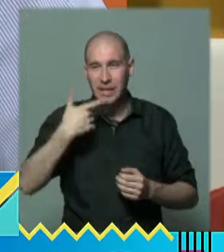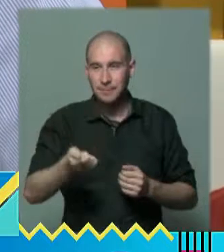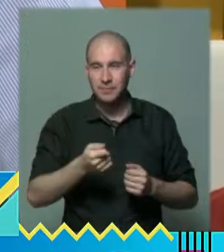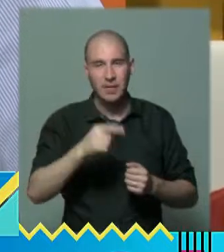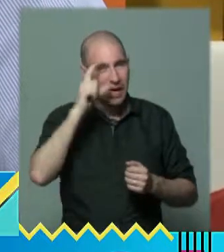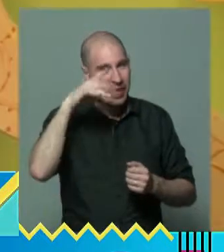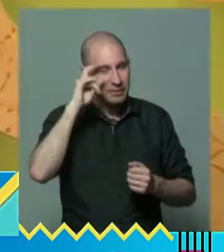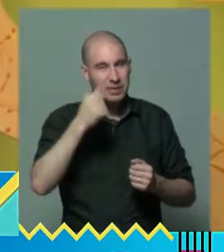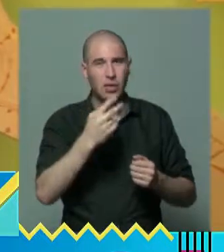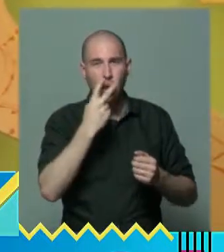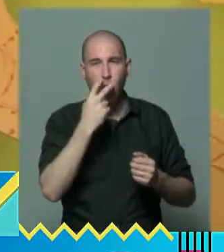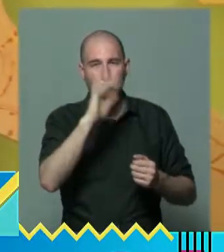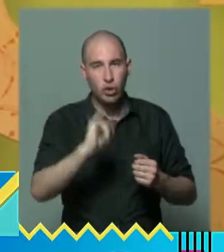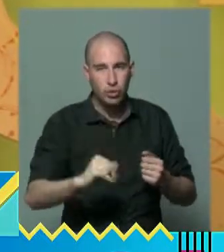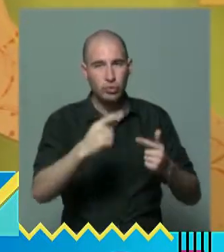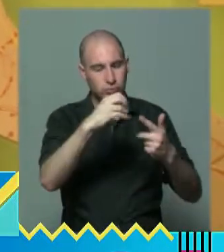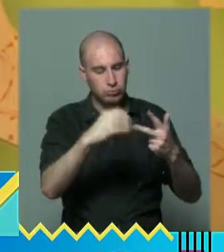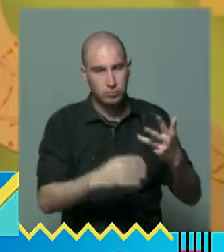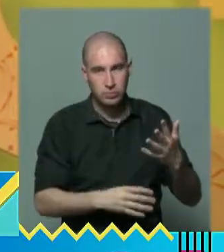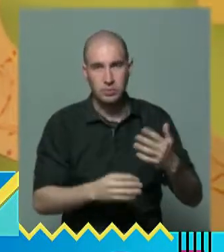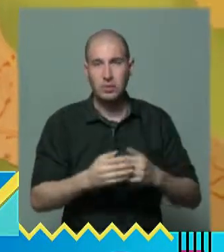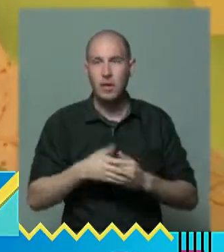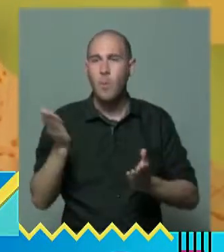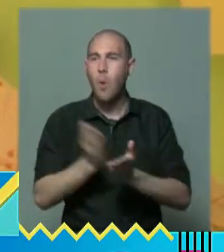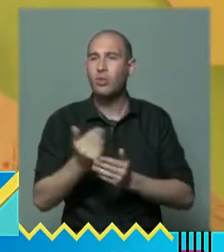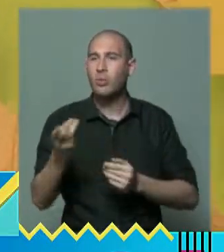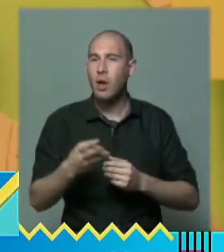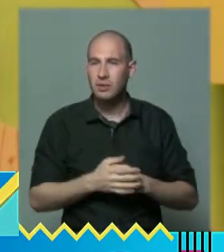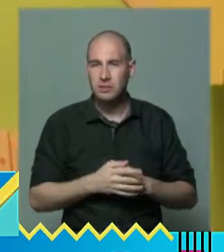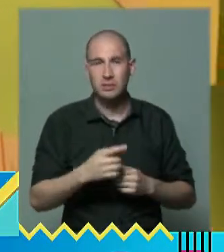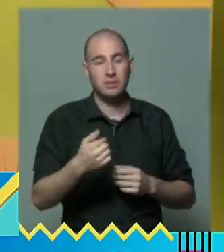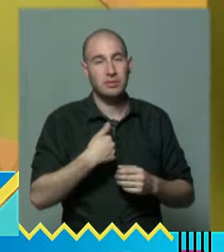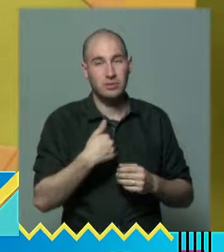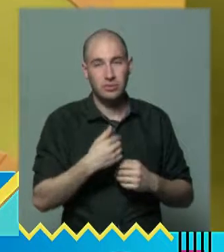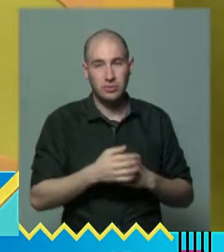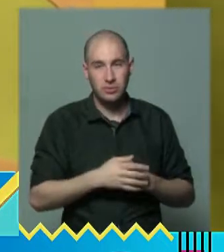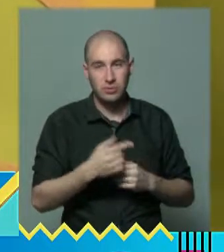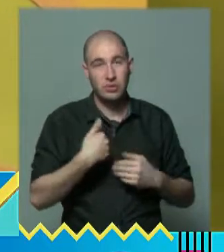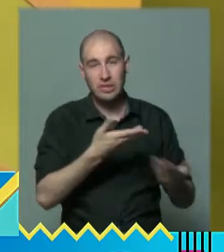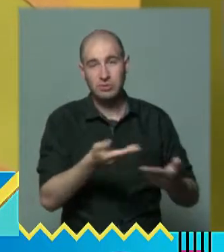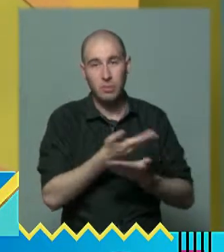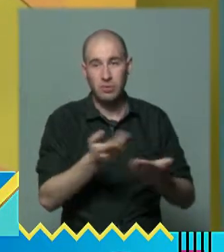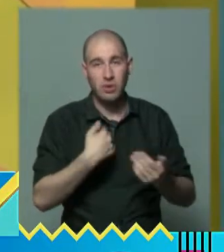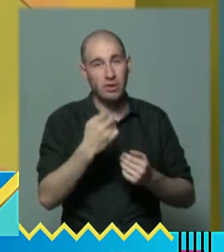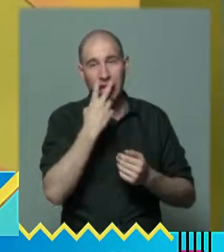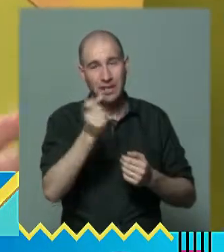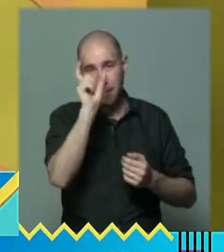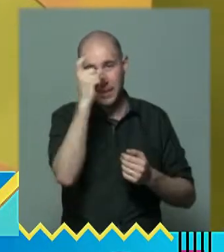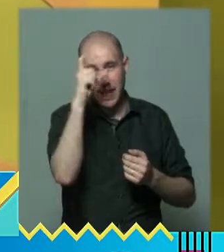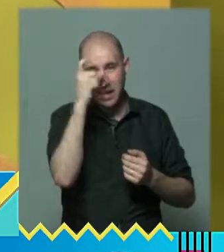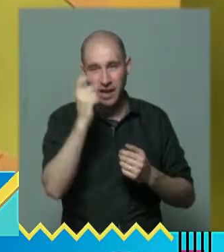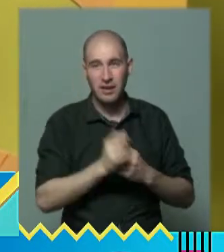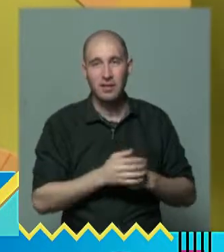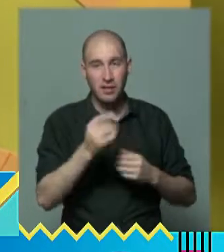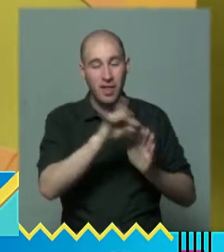EDEMSA, la Cooperativa Eléctrica de Cruz. Bien, ¿cuál fue la última multa que le pusieron y cobraron? Yo no soy de servicios públicos, soy de energía y minería. Puedo